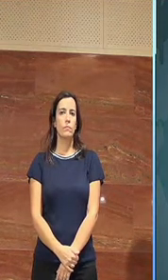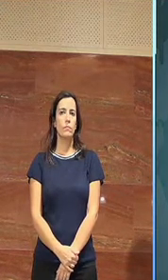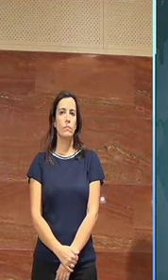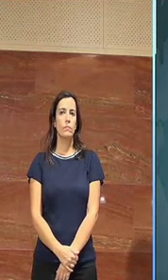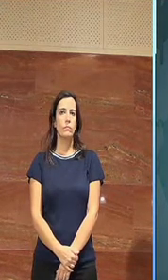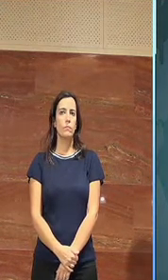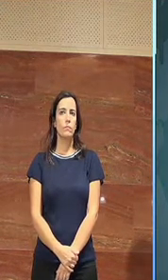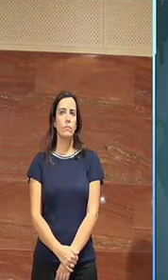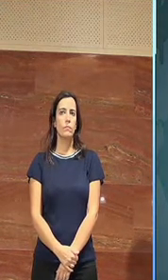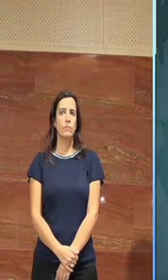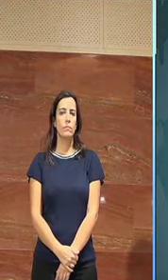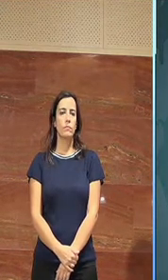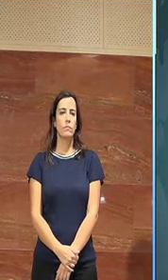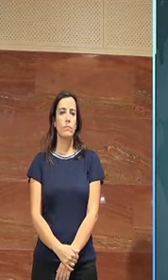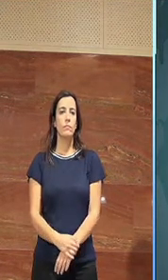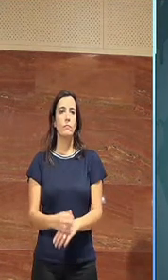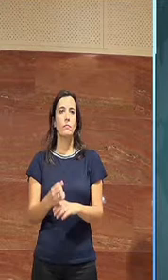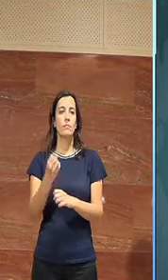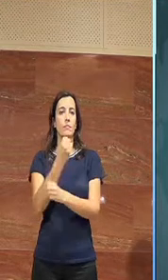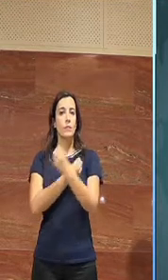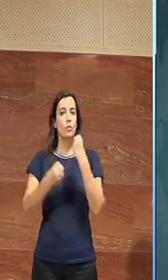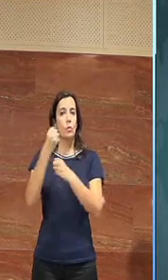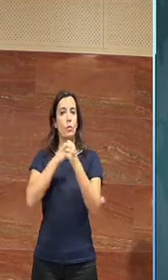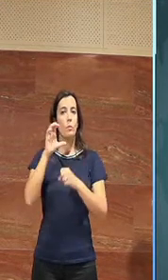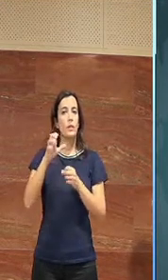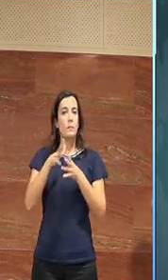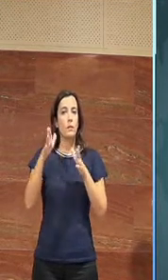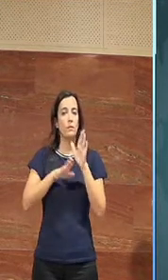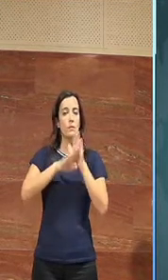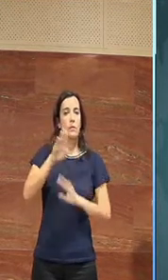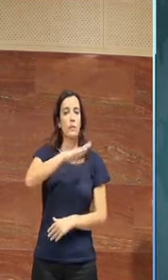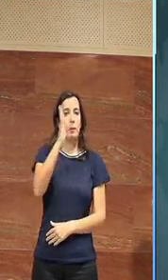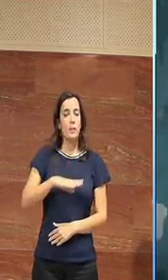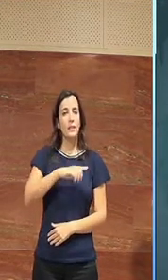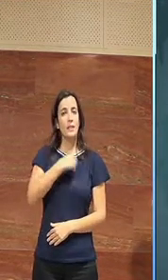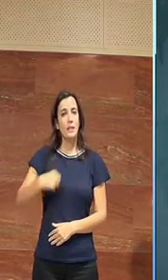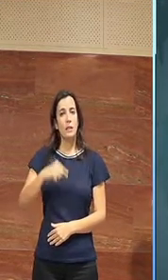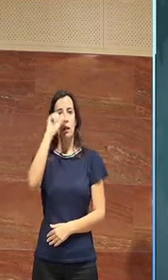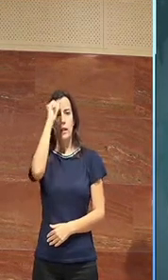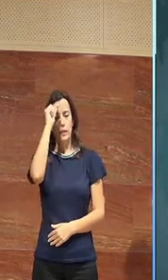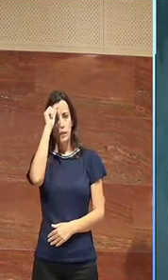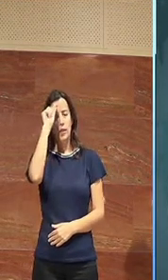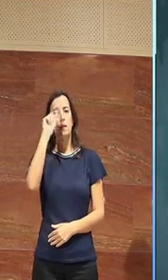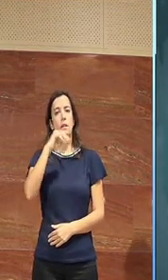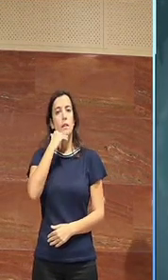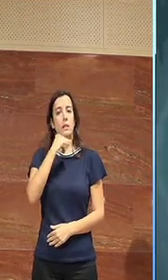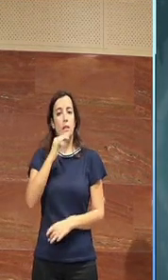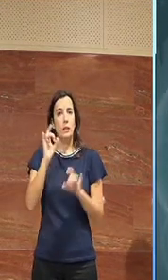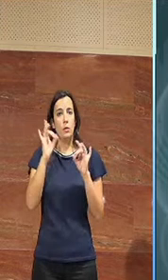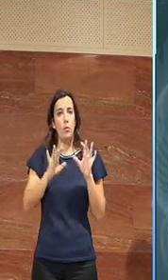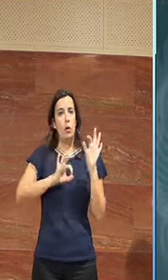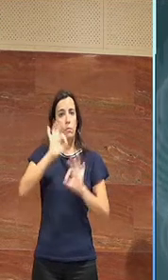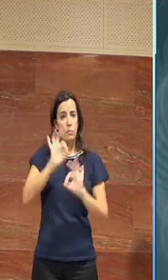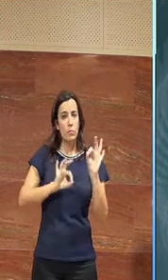las economías de los países más grandes en vía de desarrollo, Brasil, China e India, están produciendo casi la misma proporción de